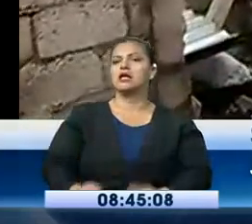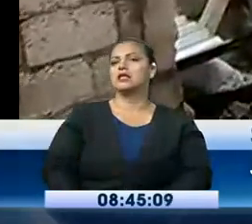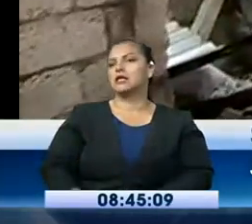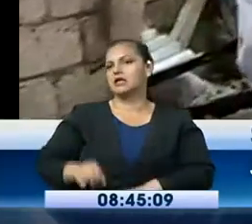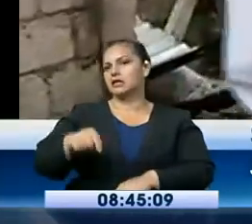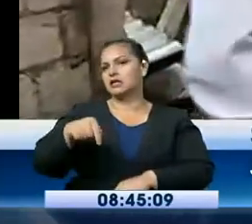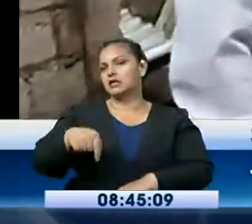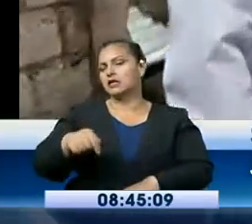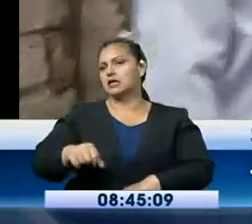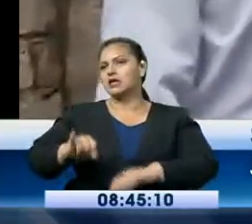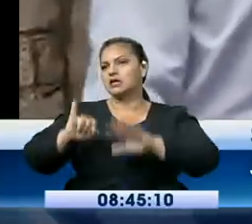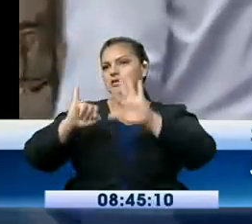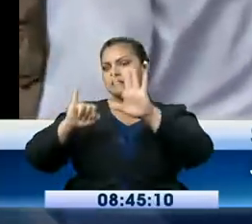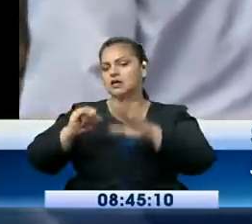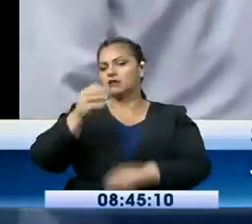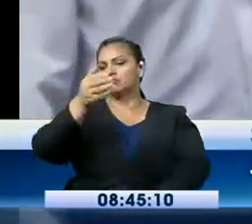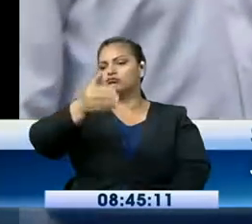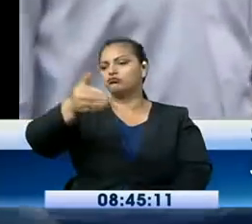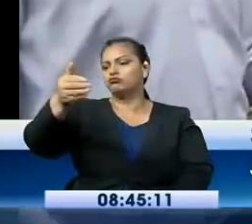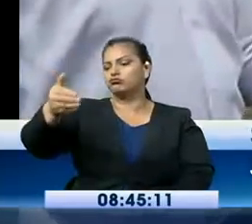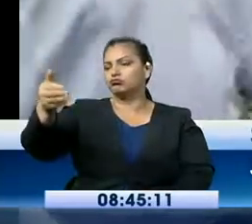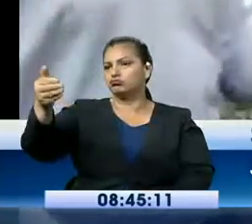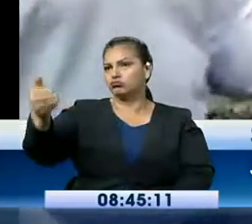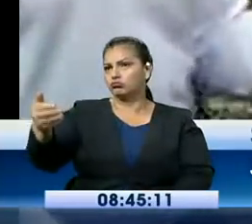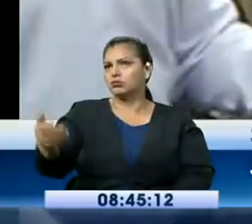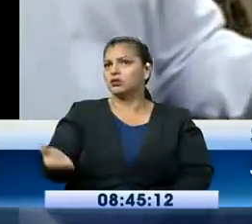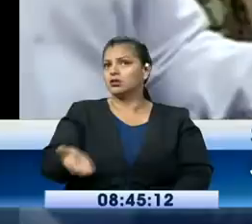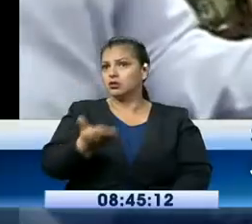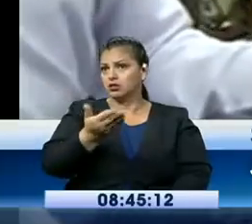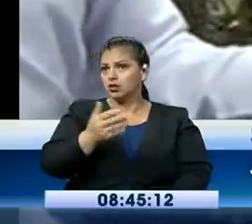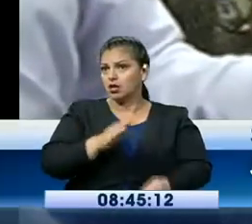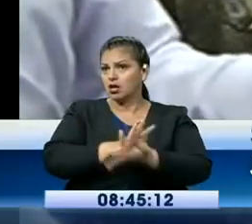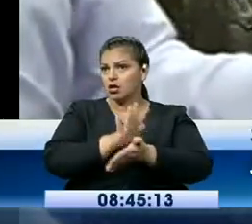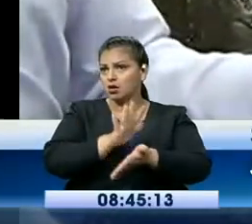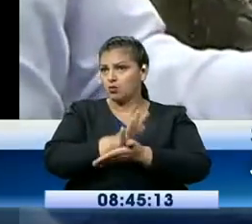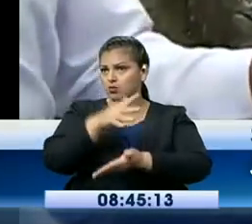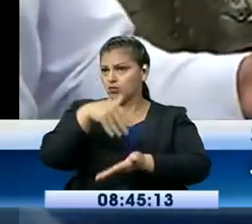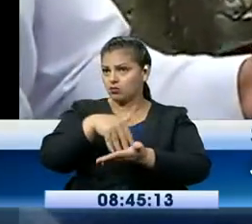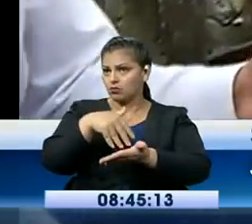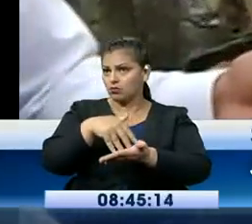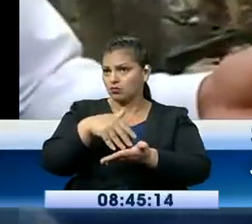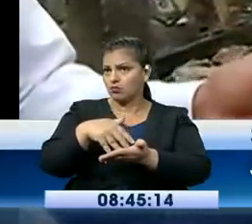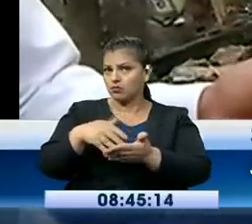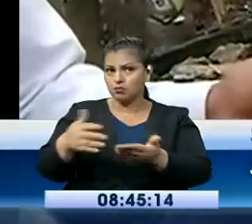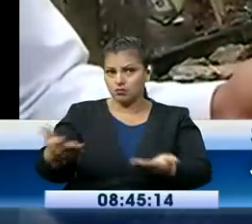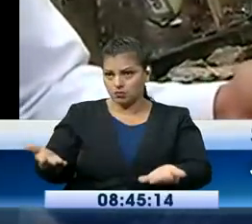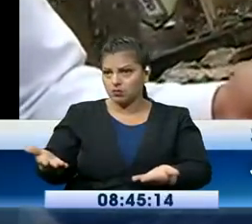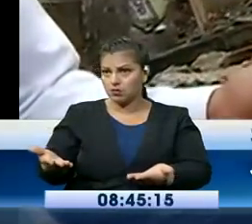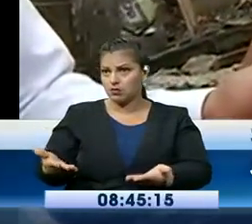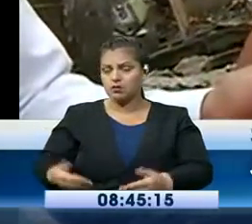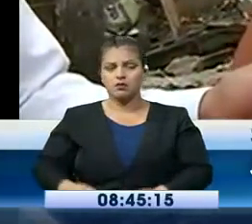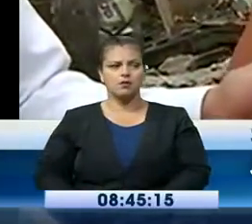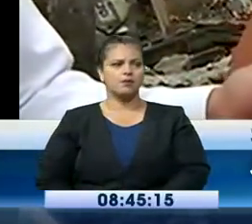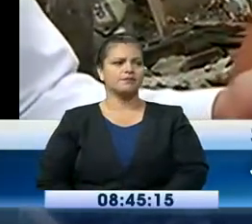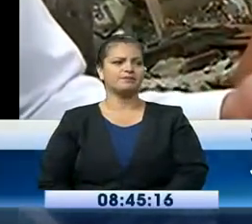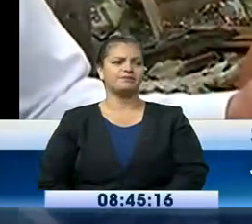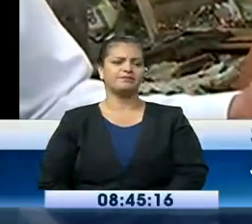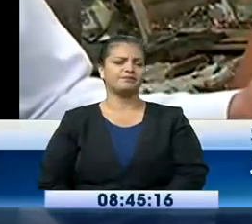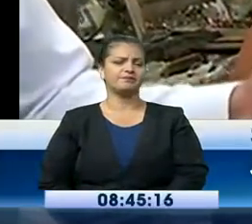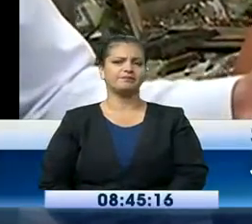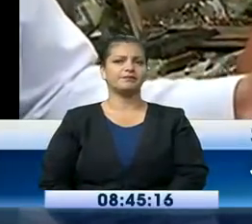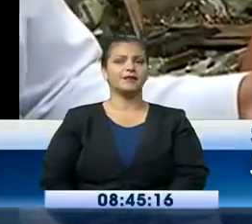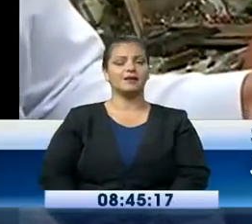acudieron a la escuela no pudieron ir a la escuela de una vecina que no amablemente nos ofreció su casa también para dormir ahí